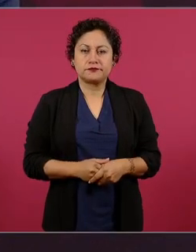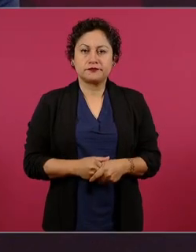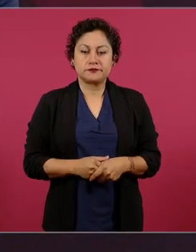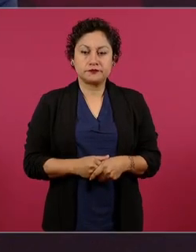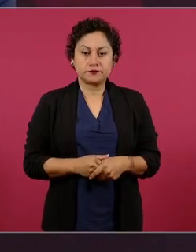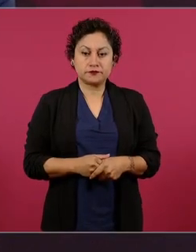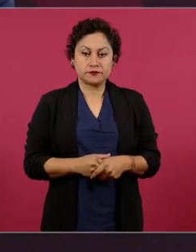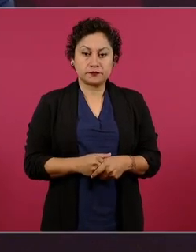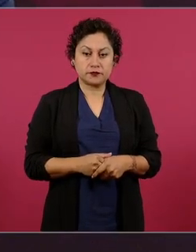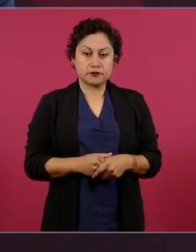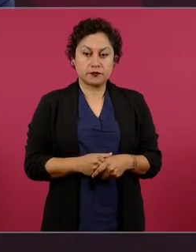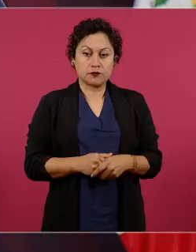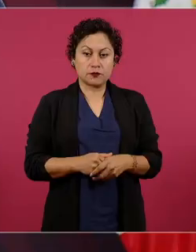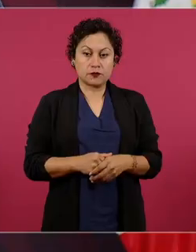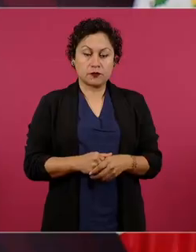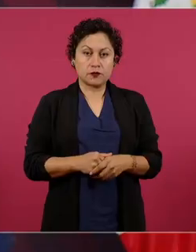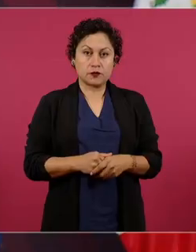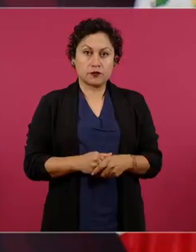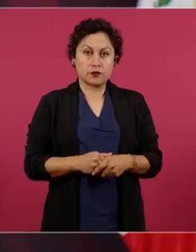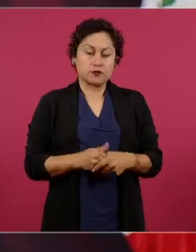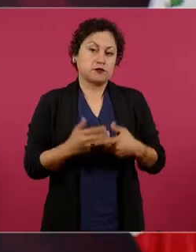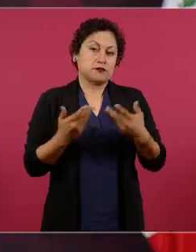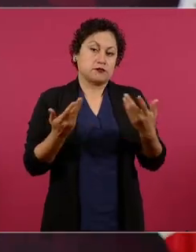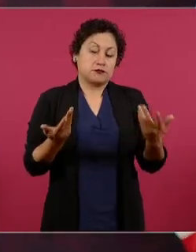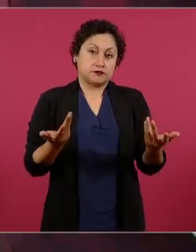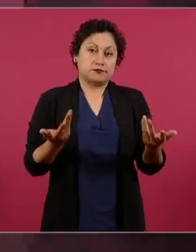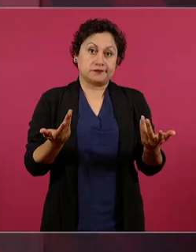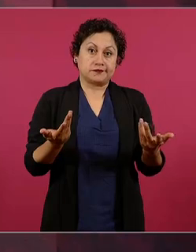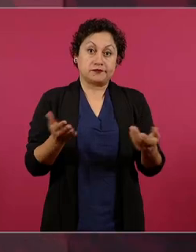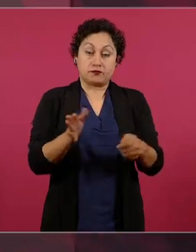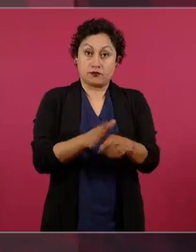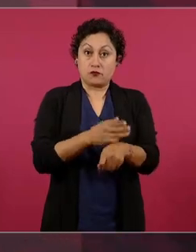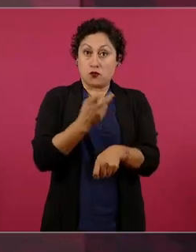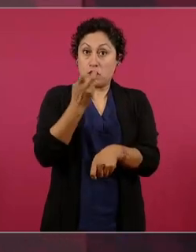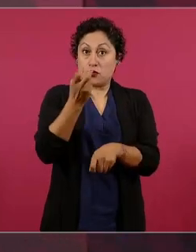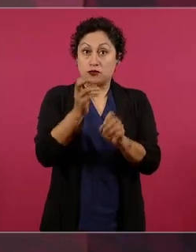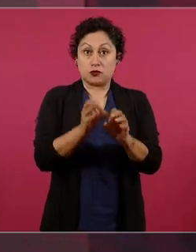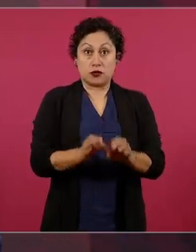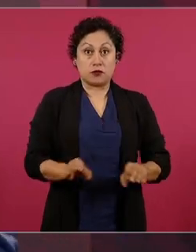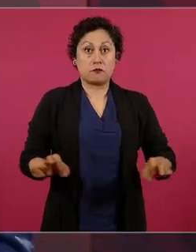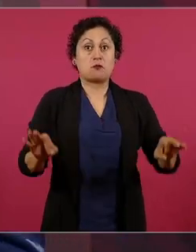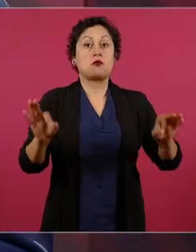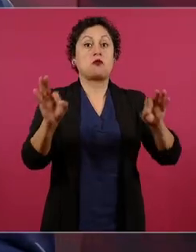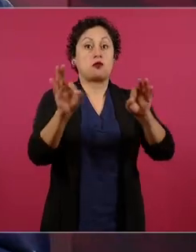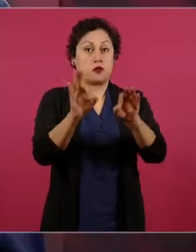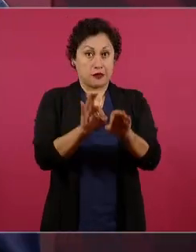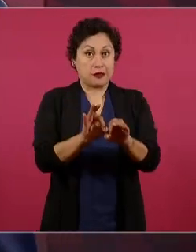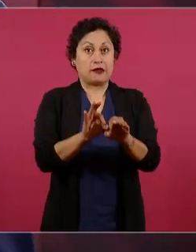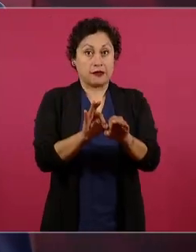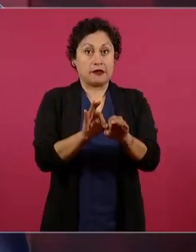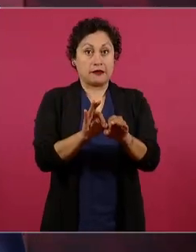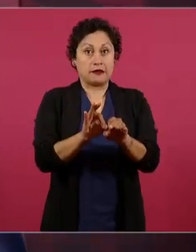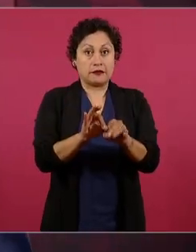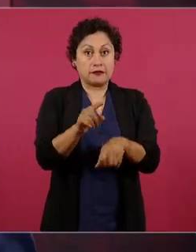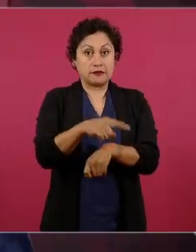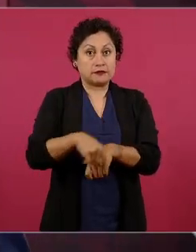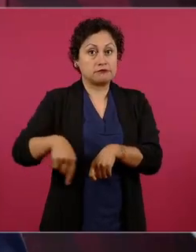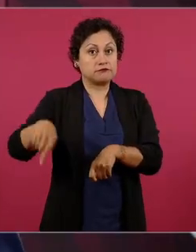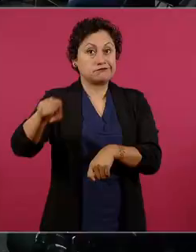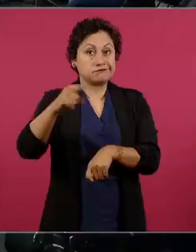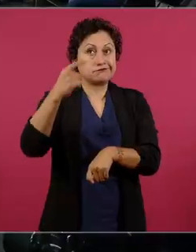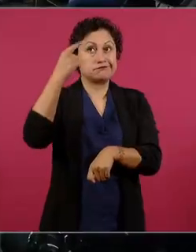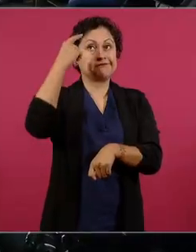Entonces, sí hace falta seguir empujando para la revolución de las